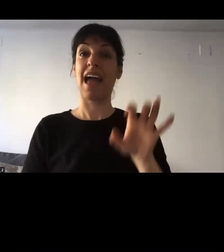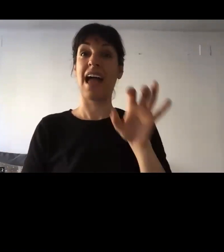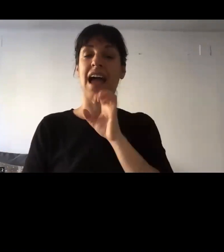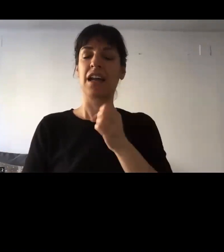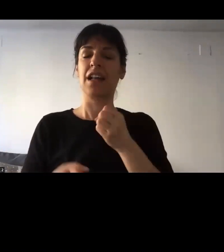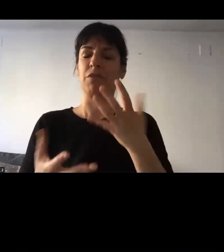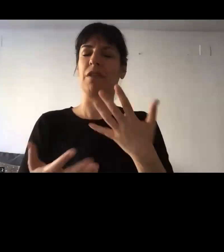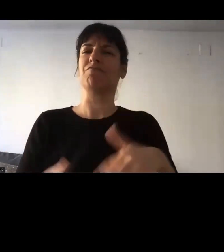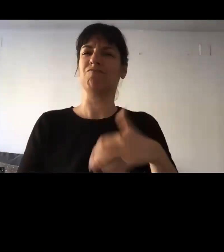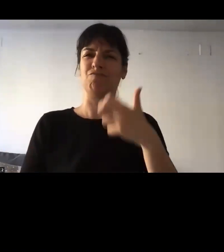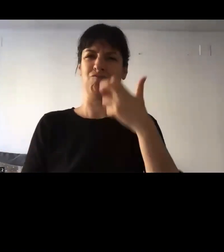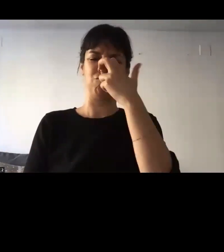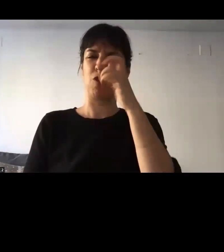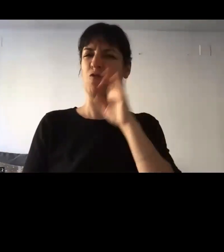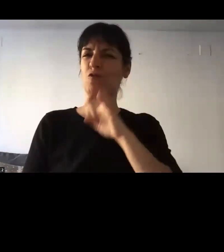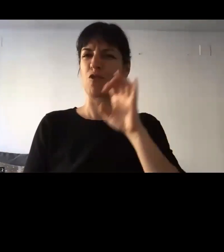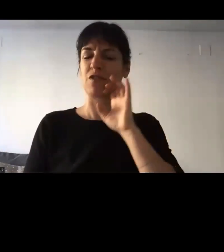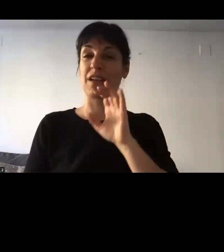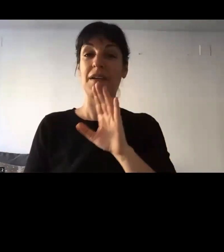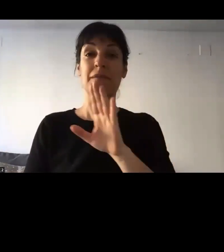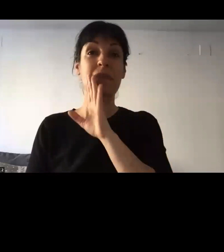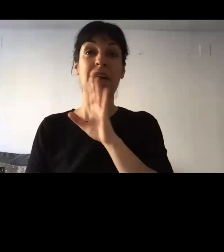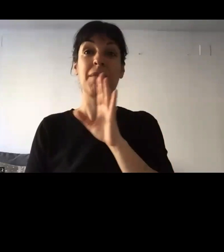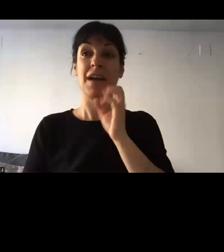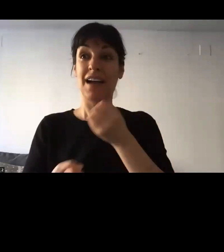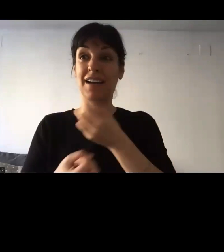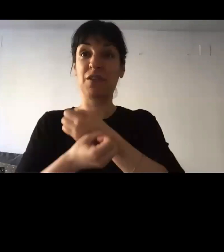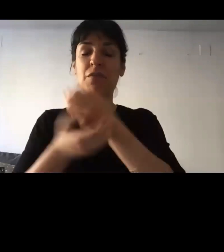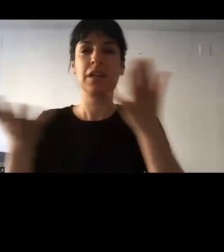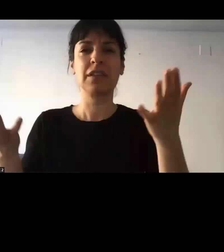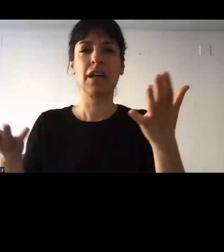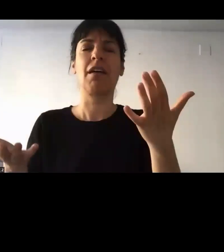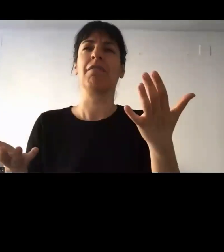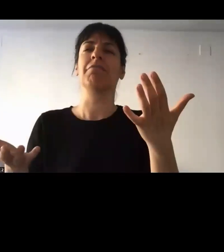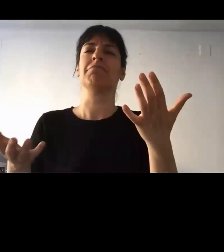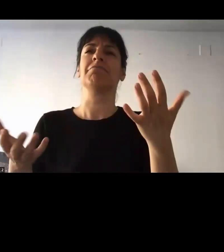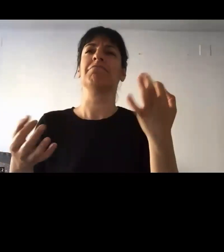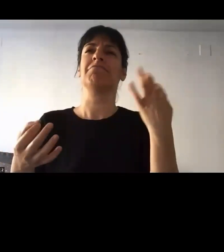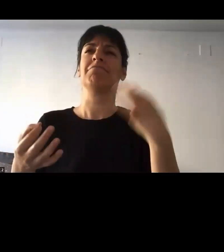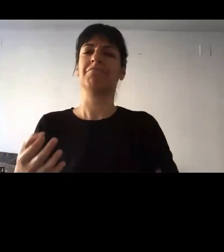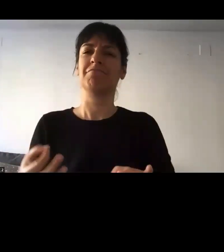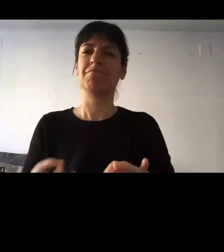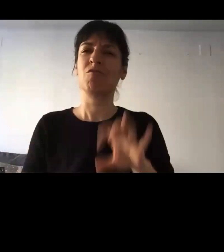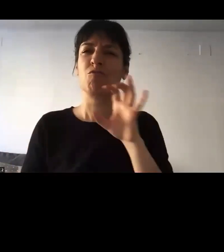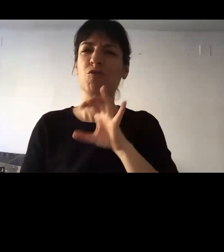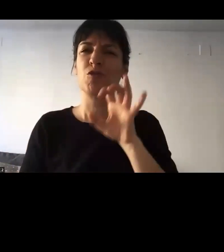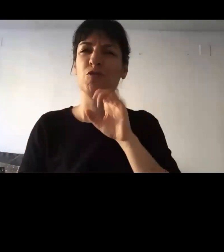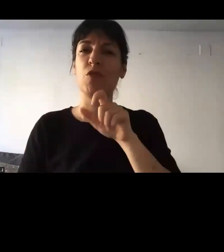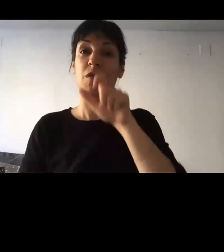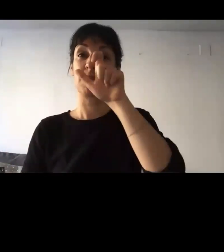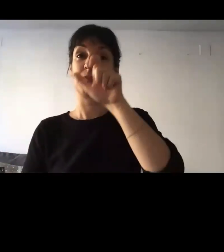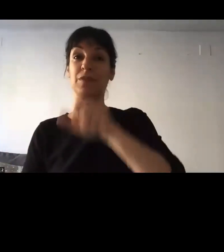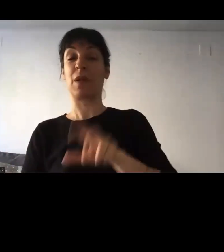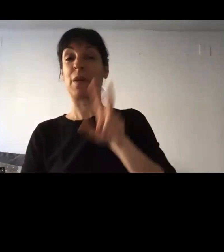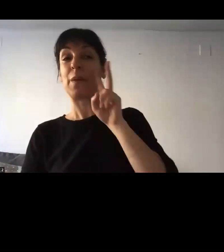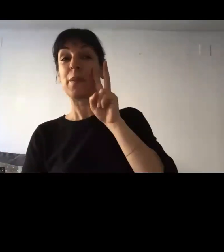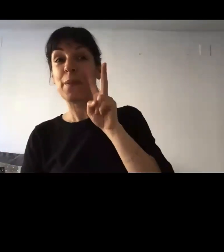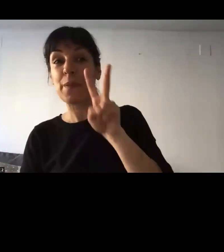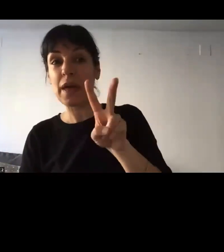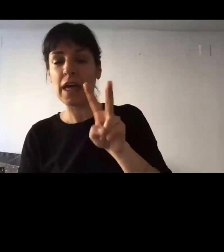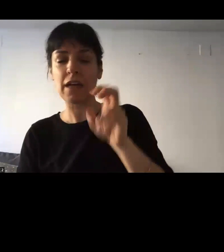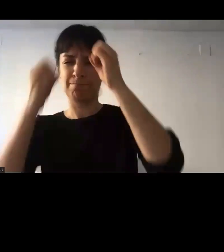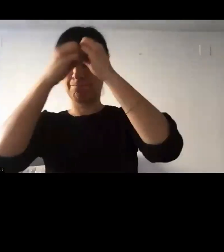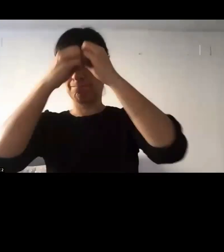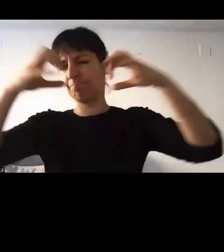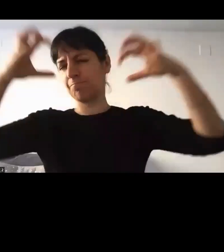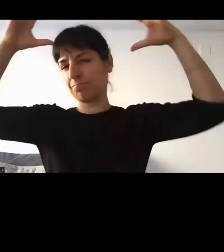cuenta me resulta curioso cómo las personas, a partir de algo que ven, se crean una circunstancia propia en su